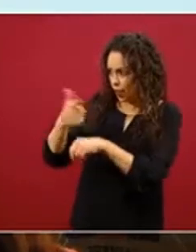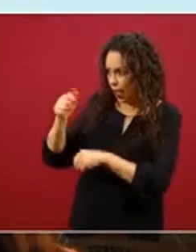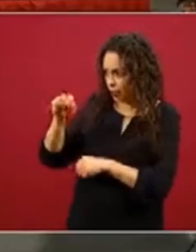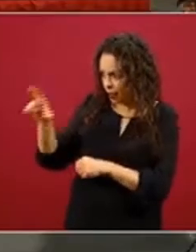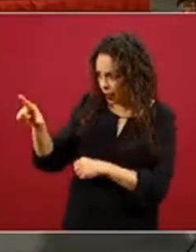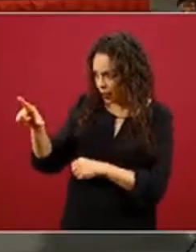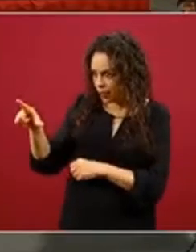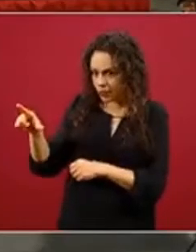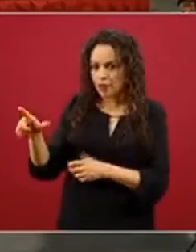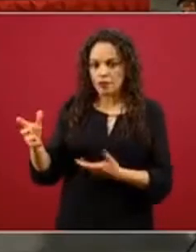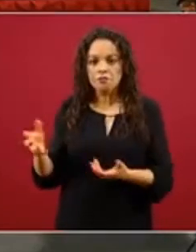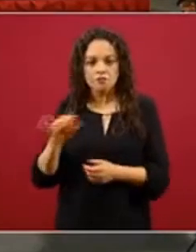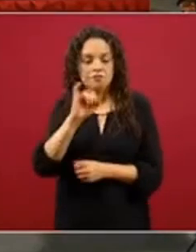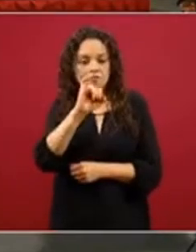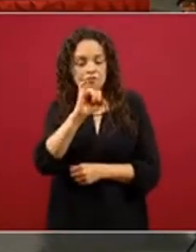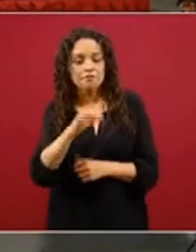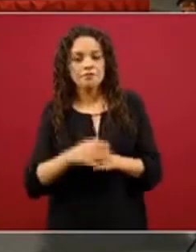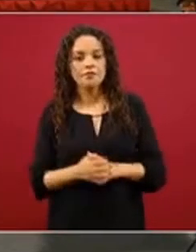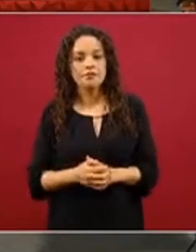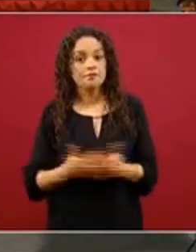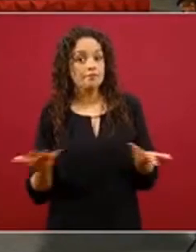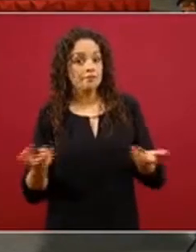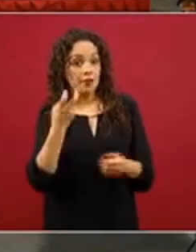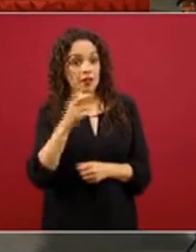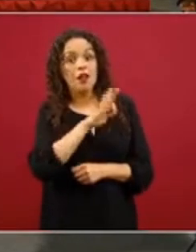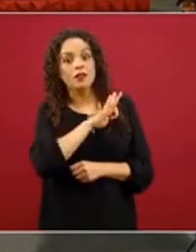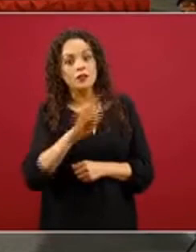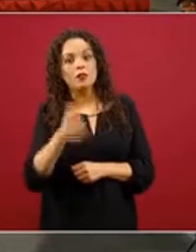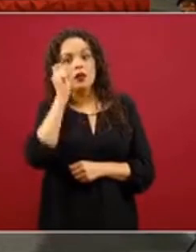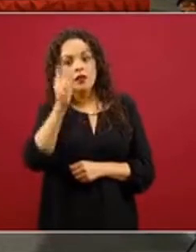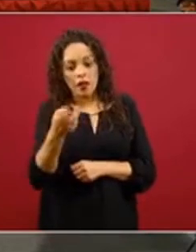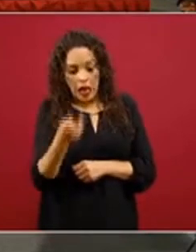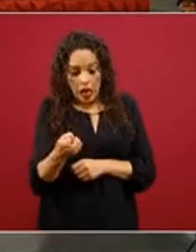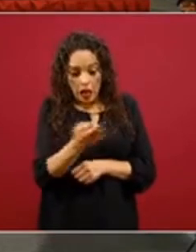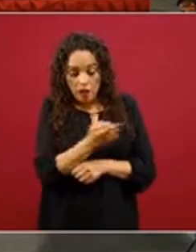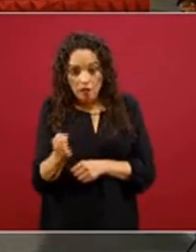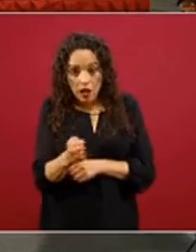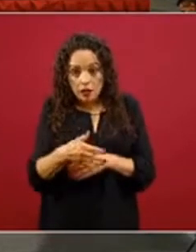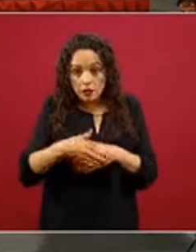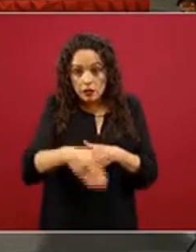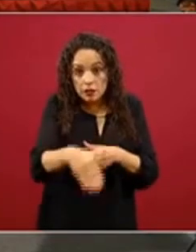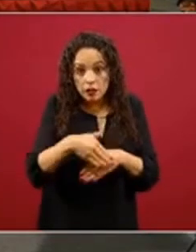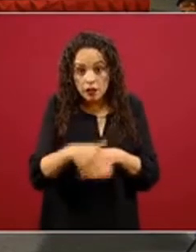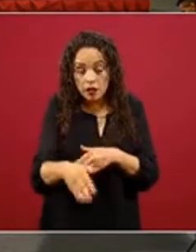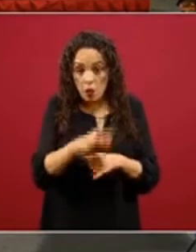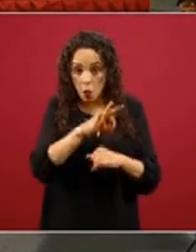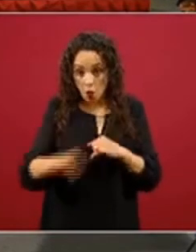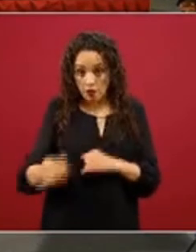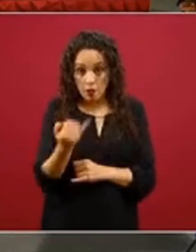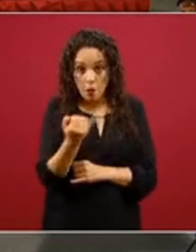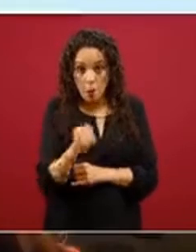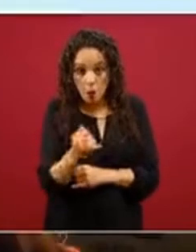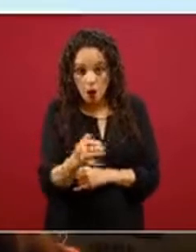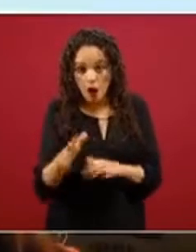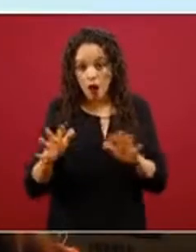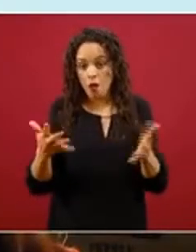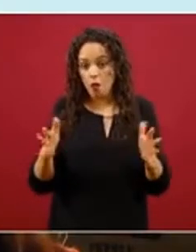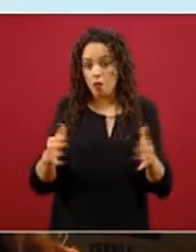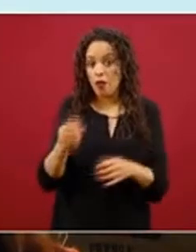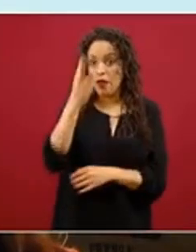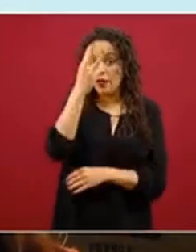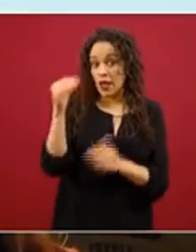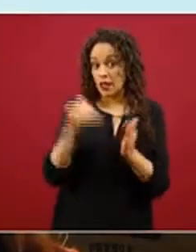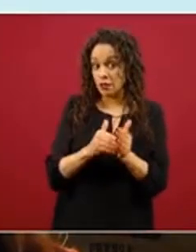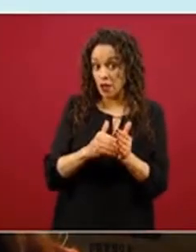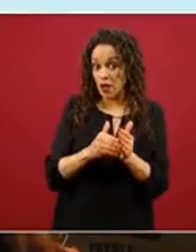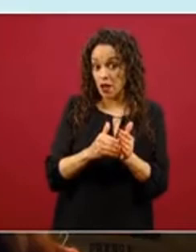1.05, pues nos hablaba de que podíamos esperar para estas fechas, fin de junio, algo así como 3.000